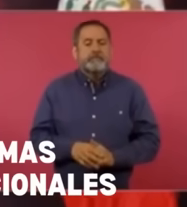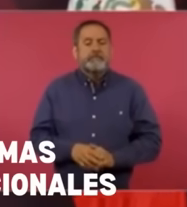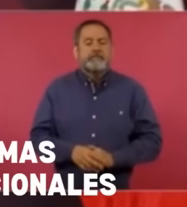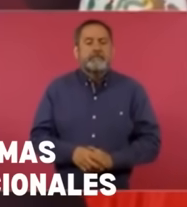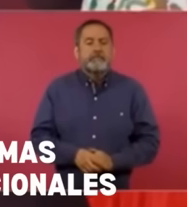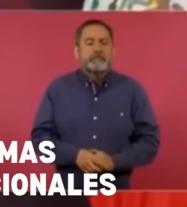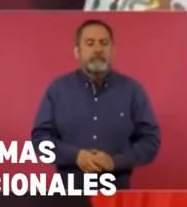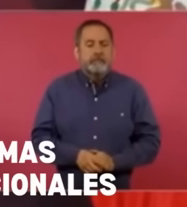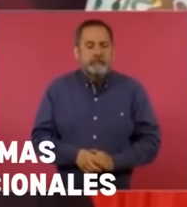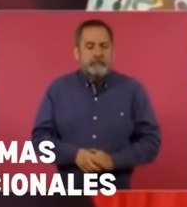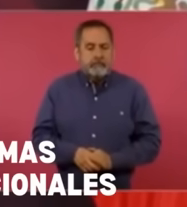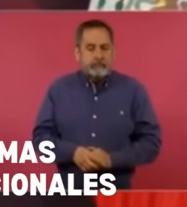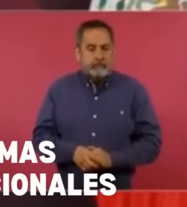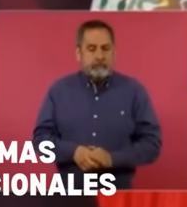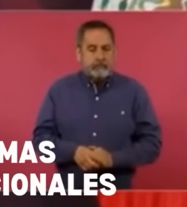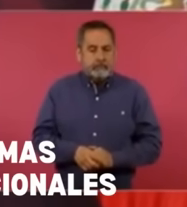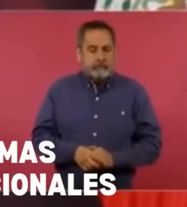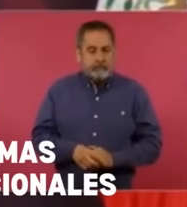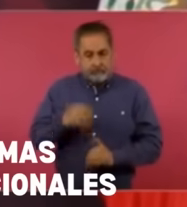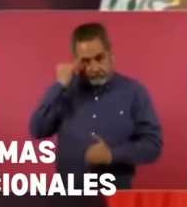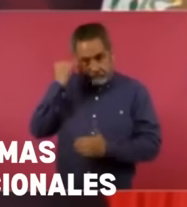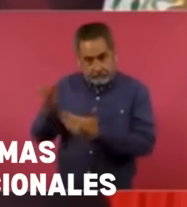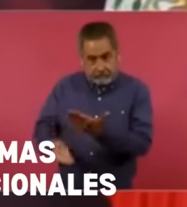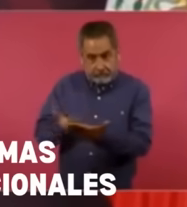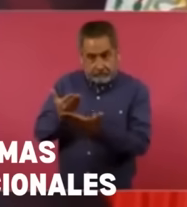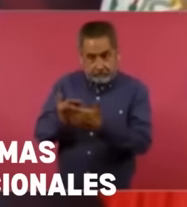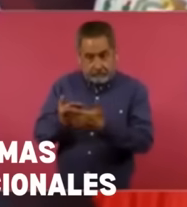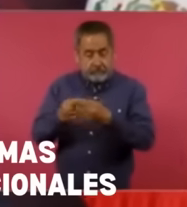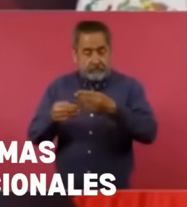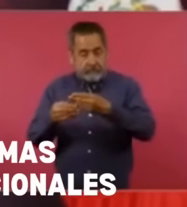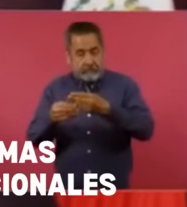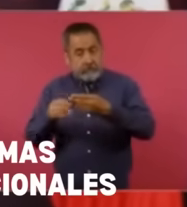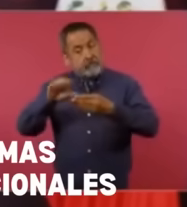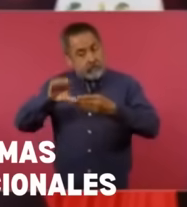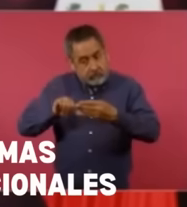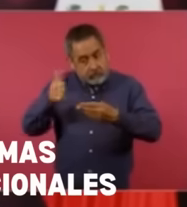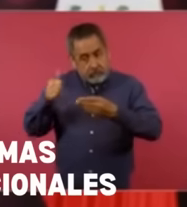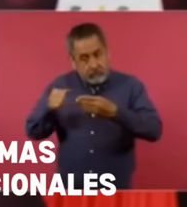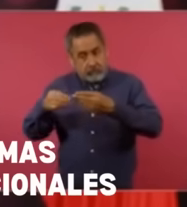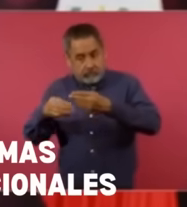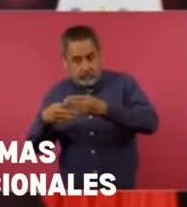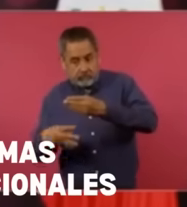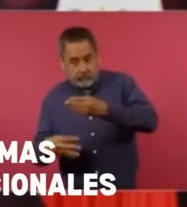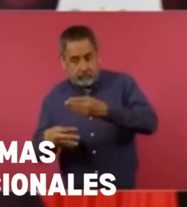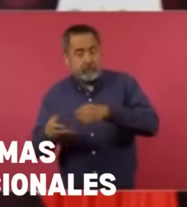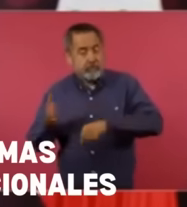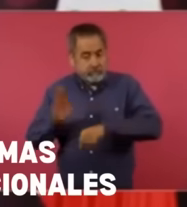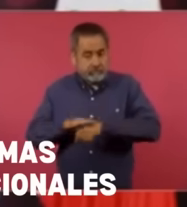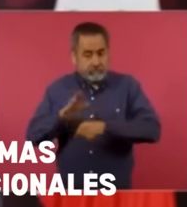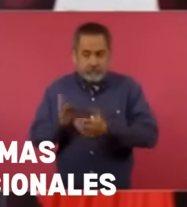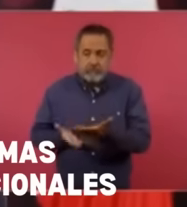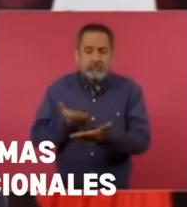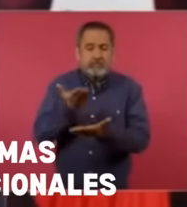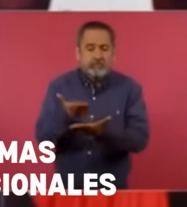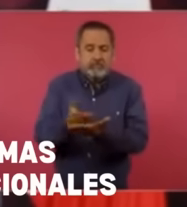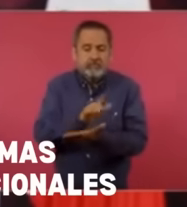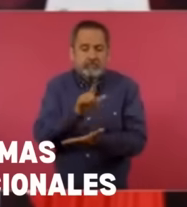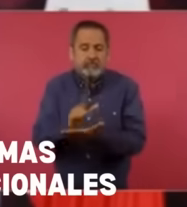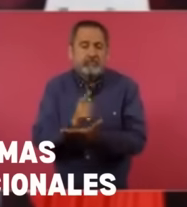este estas iniciativas y otras que probablemente